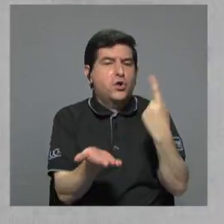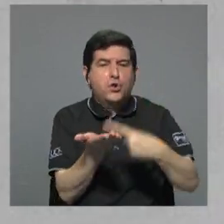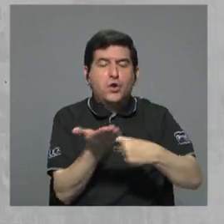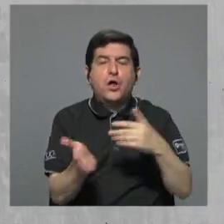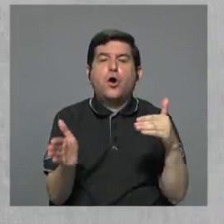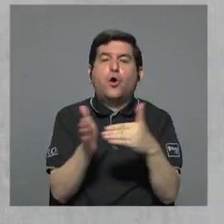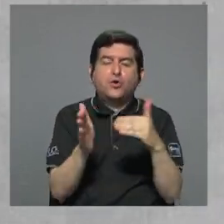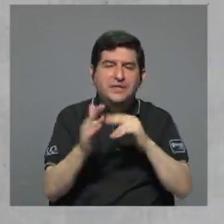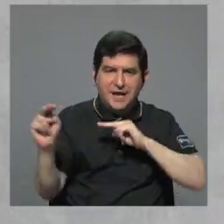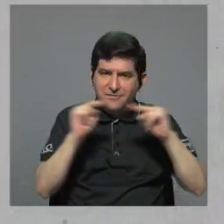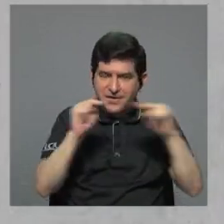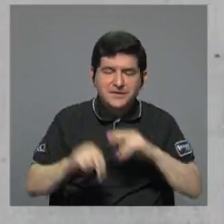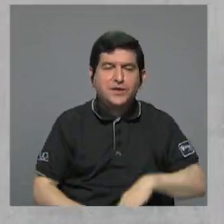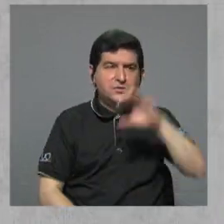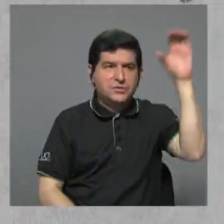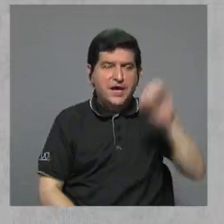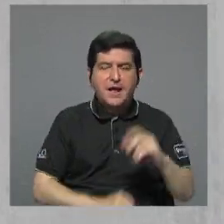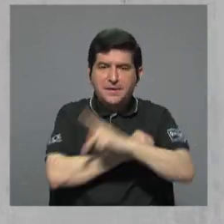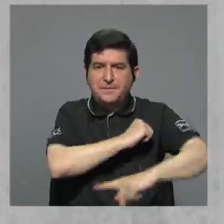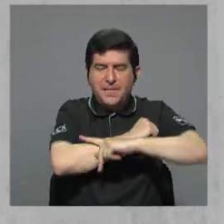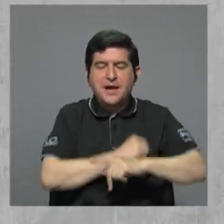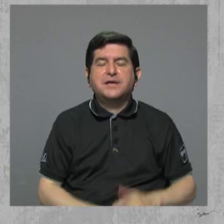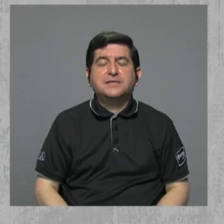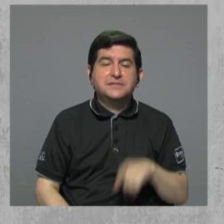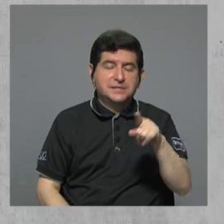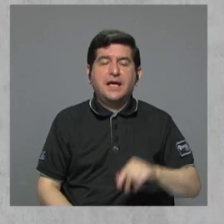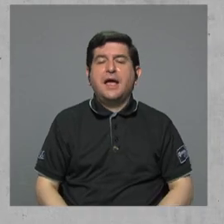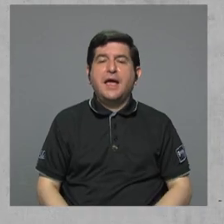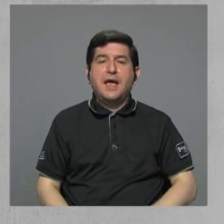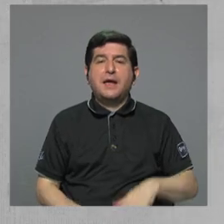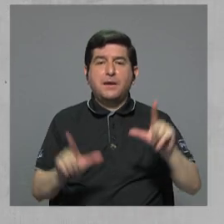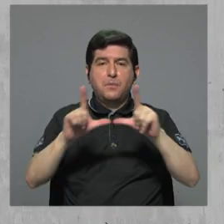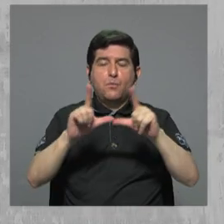renegociar los intereses que paga el país en bonos internos.